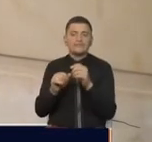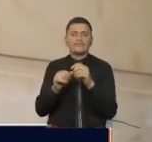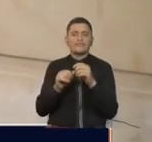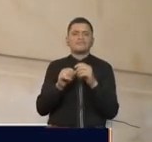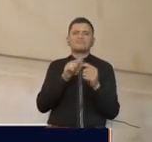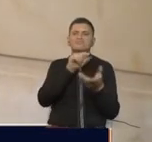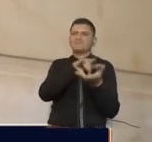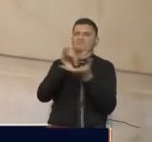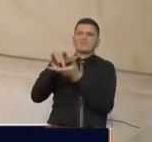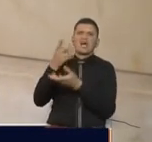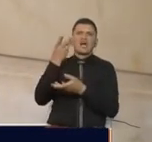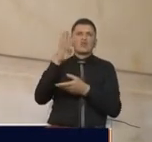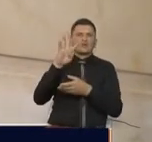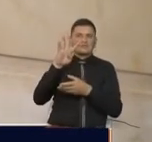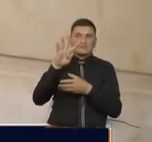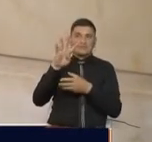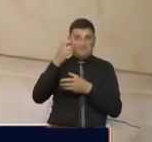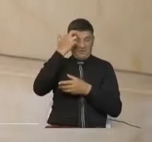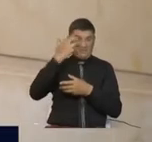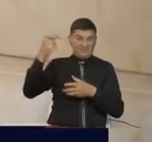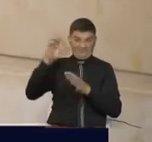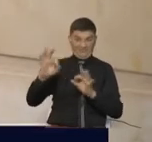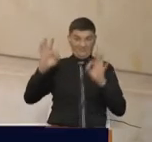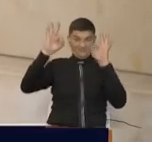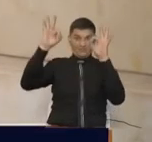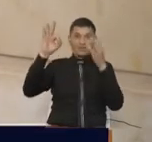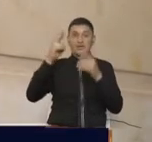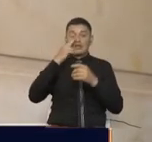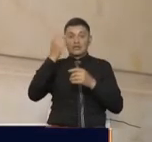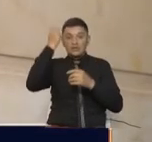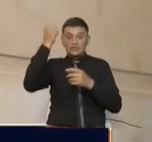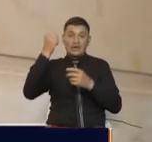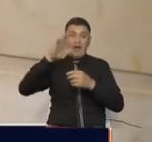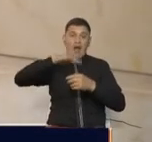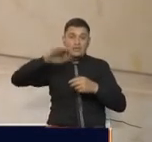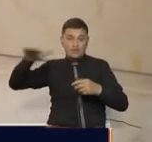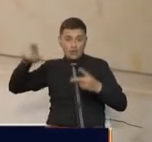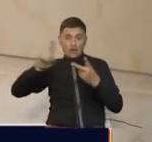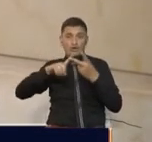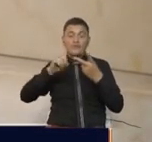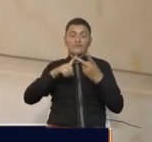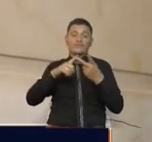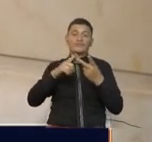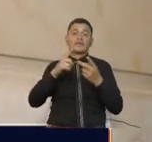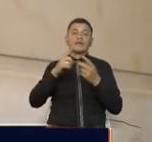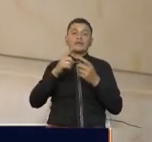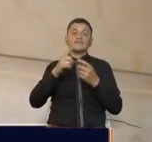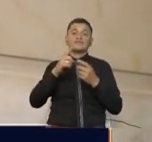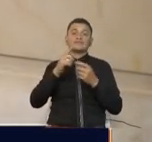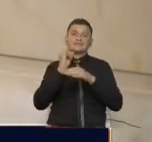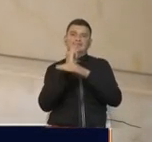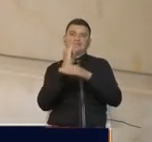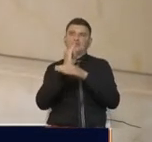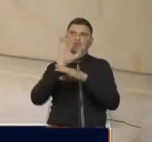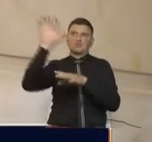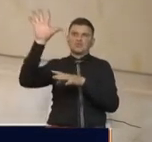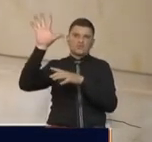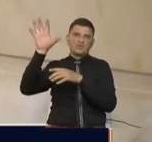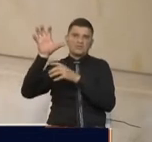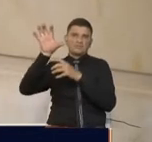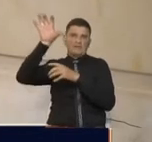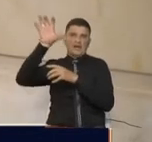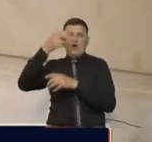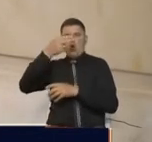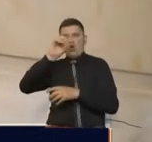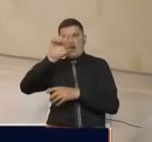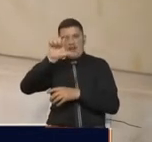participado los 14 mejores profesionales de Colombia, la Universidad Nacional, la Universidad de Antioquia, el Instituto del Tares de Holanda,